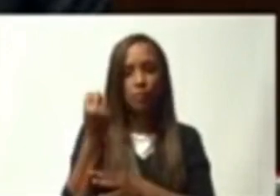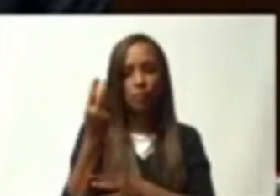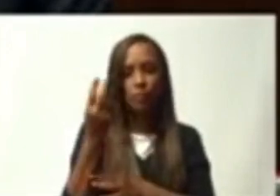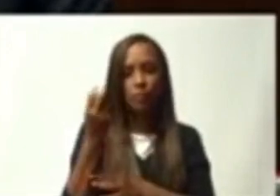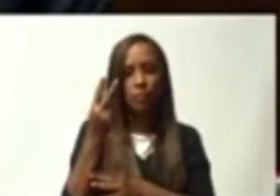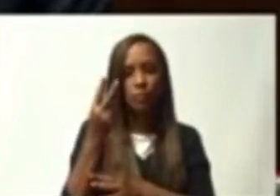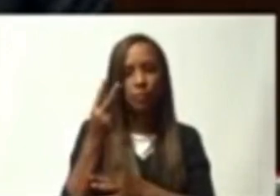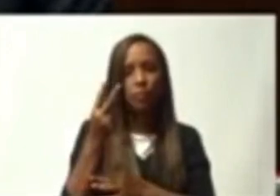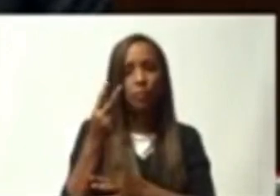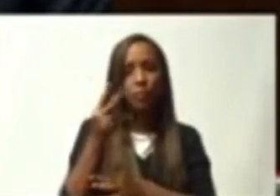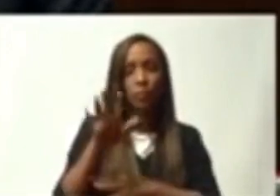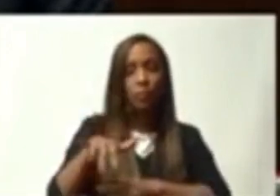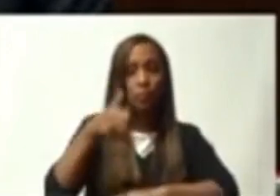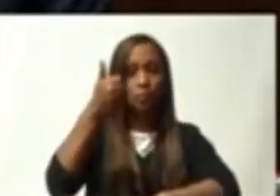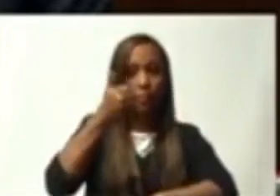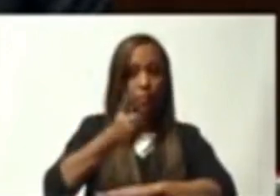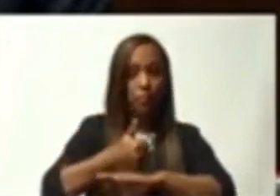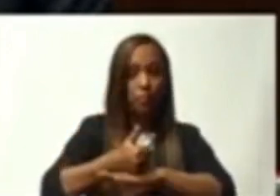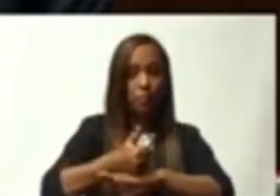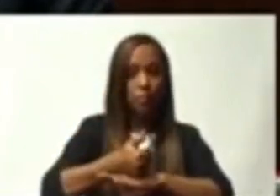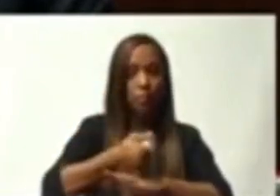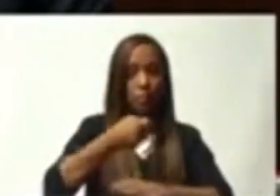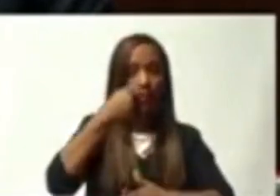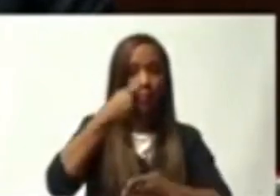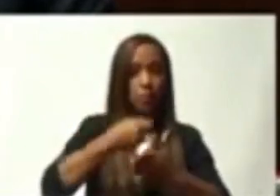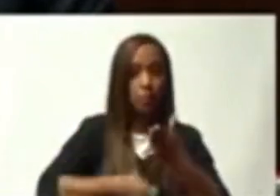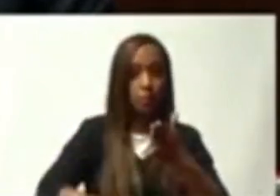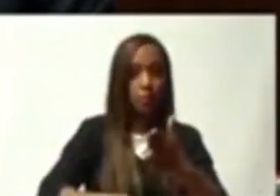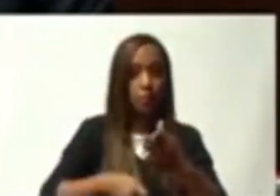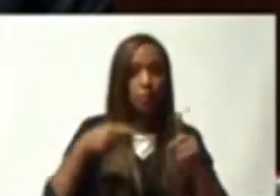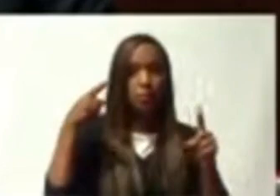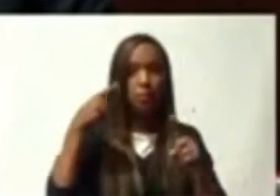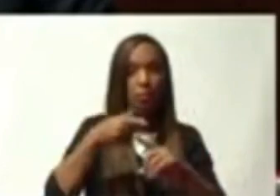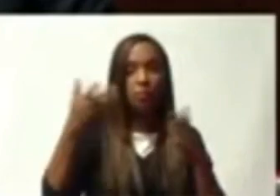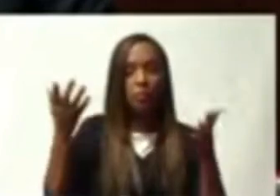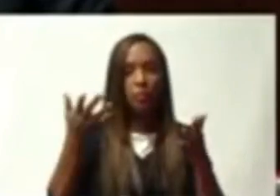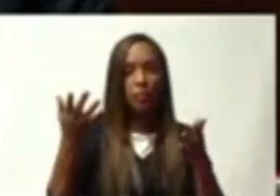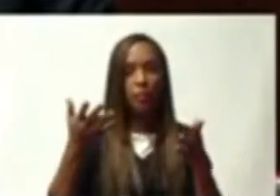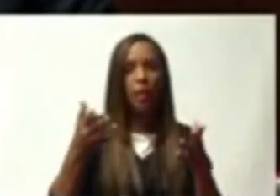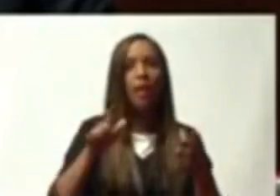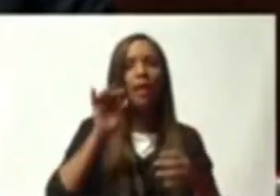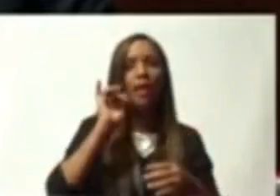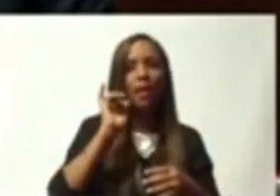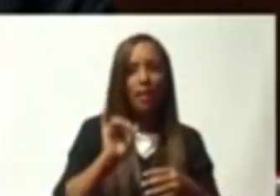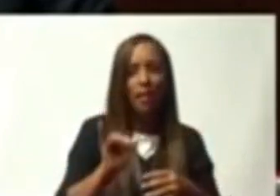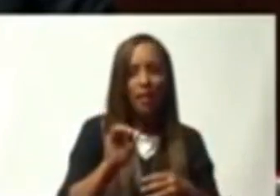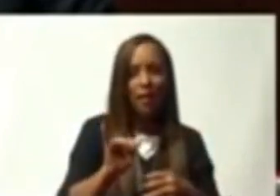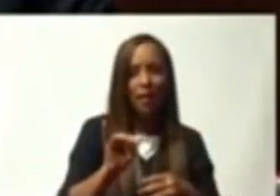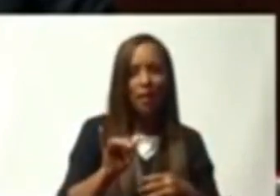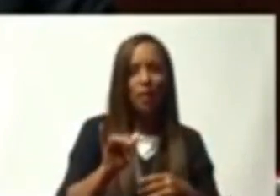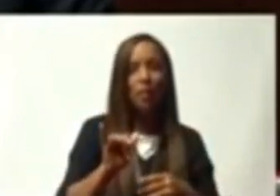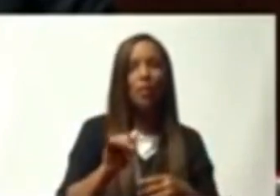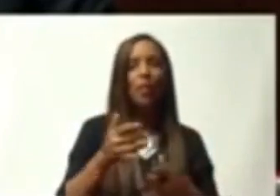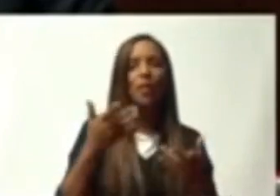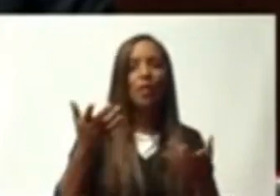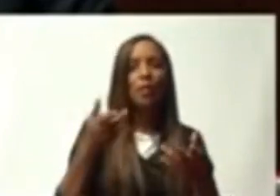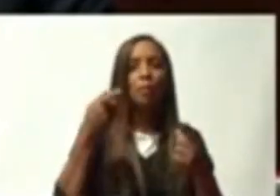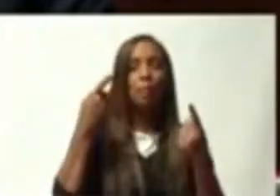para garantizar la movilidad del transporte, y que eso